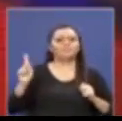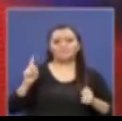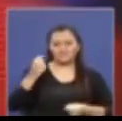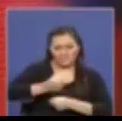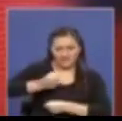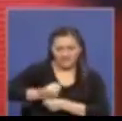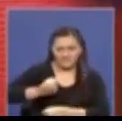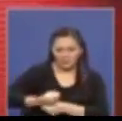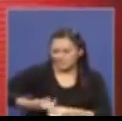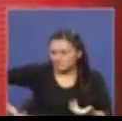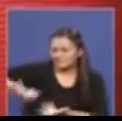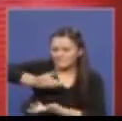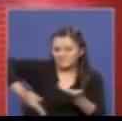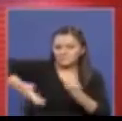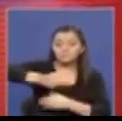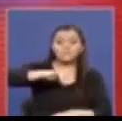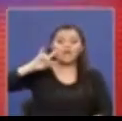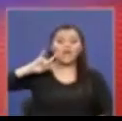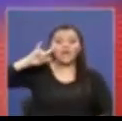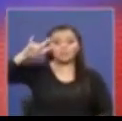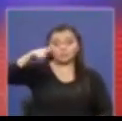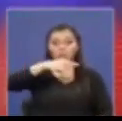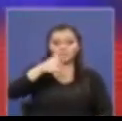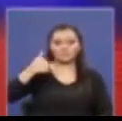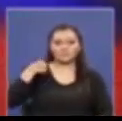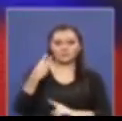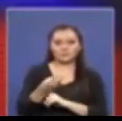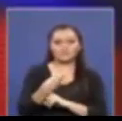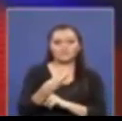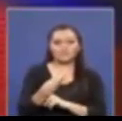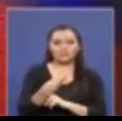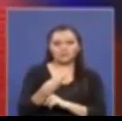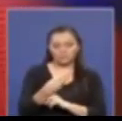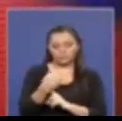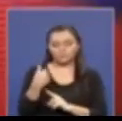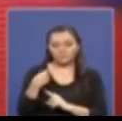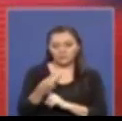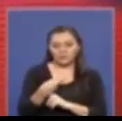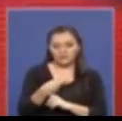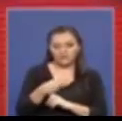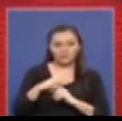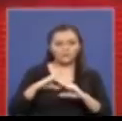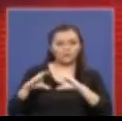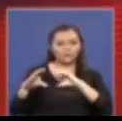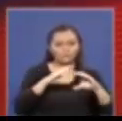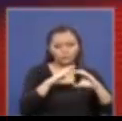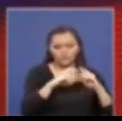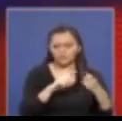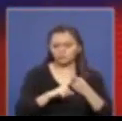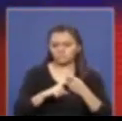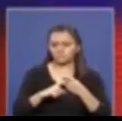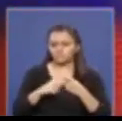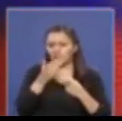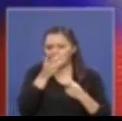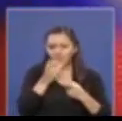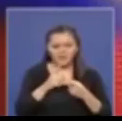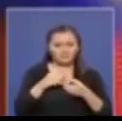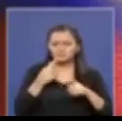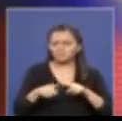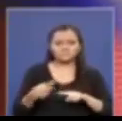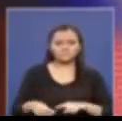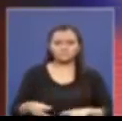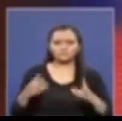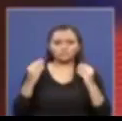esos aviones es que tienen internet, entonces uno, y comunicaciones, uno puede continuar